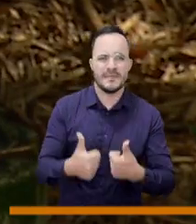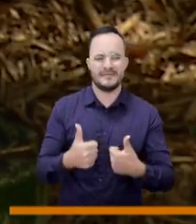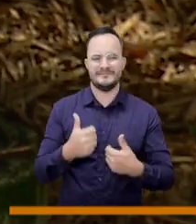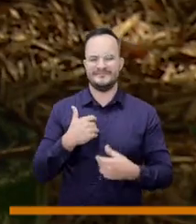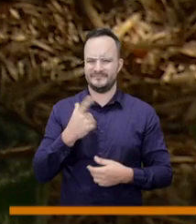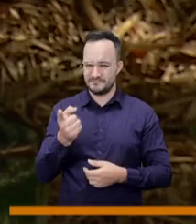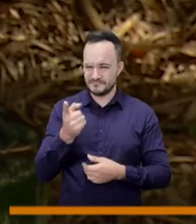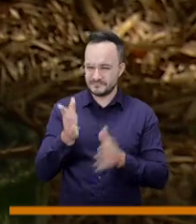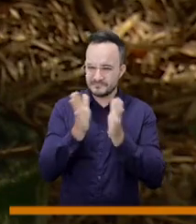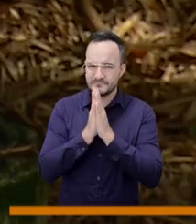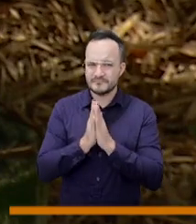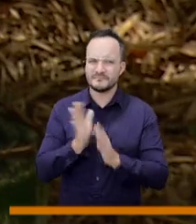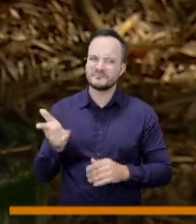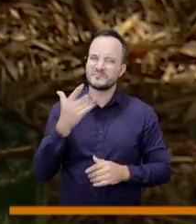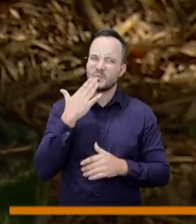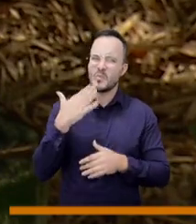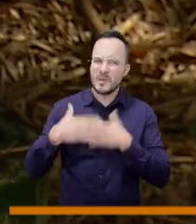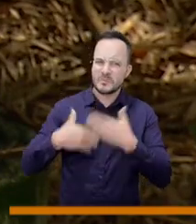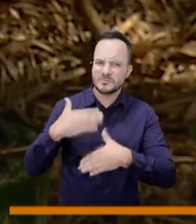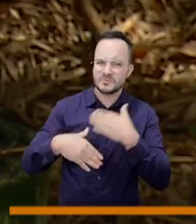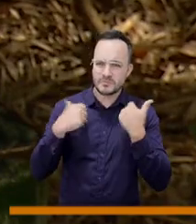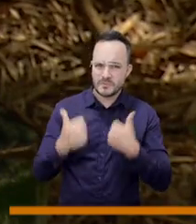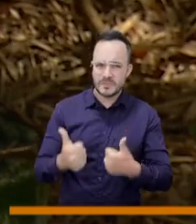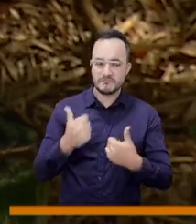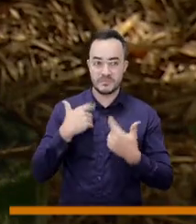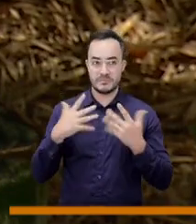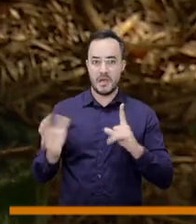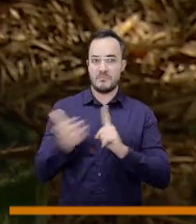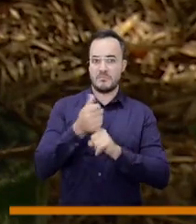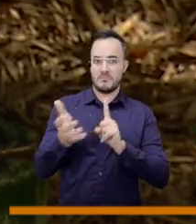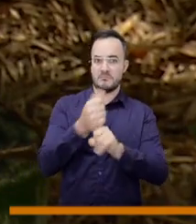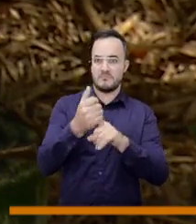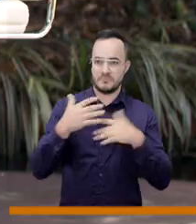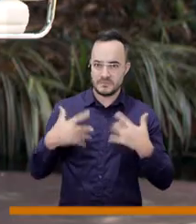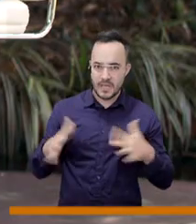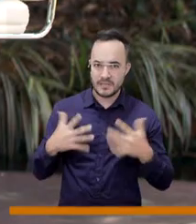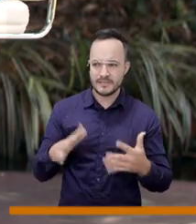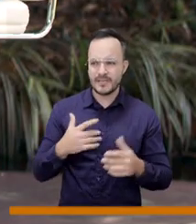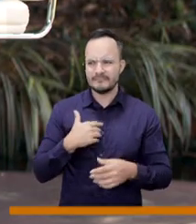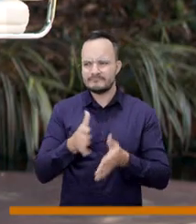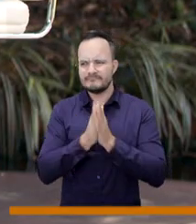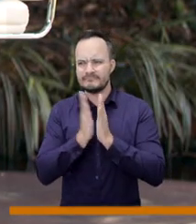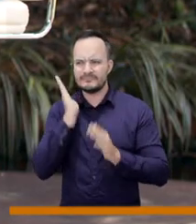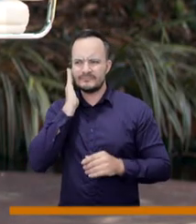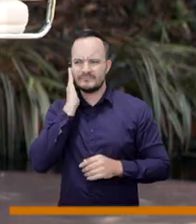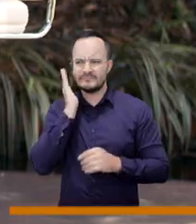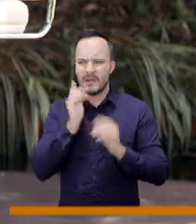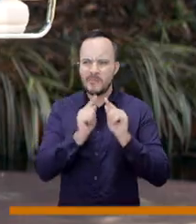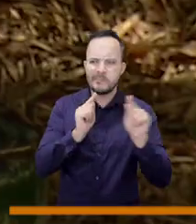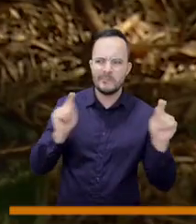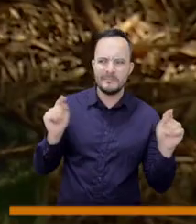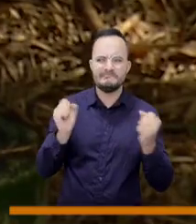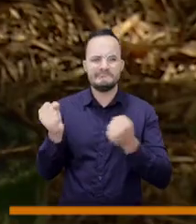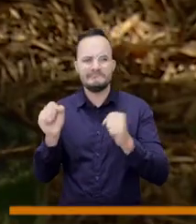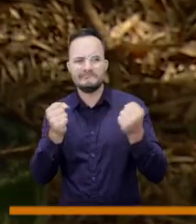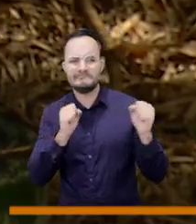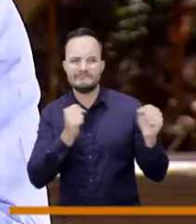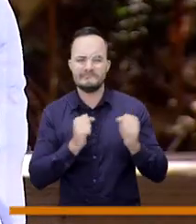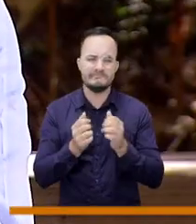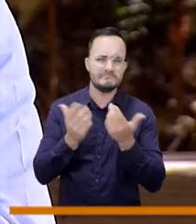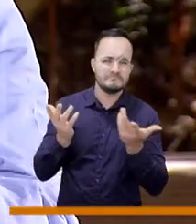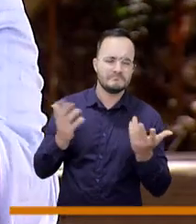generar riqueza. ¿Cómo vamos en esa tarea? ¿Si hemos avanzado y cómo vamos a lograrlo? Porque pues sabemos que todavía queda mucho camino por